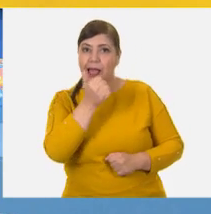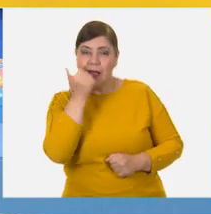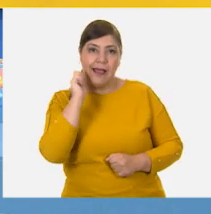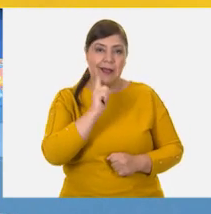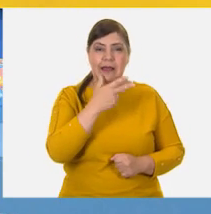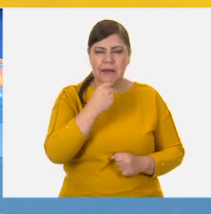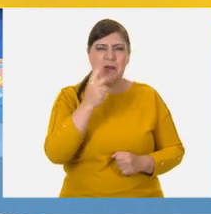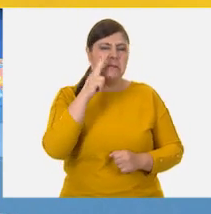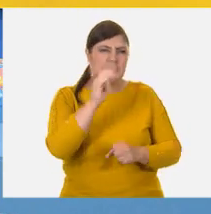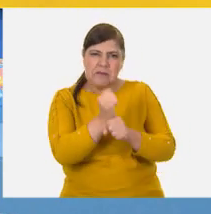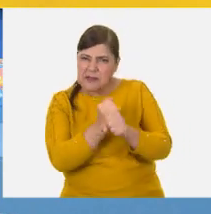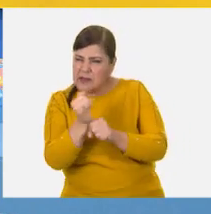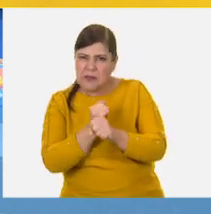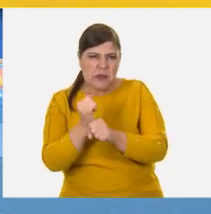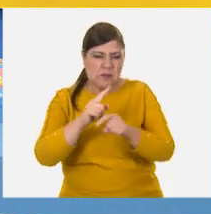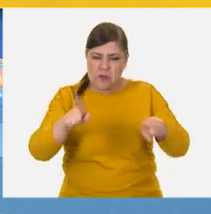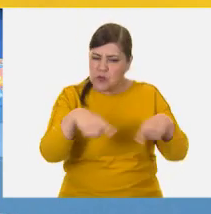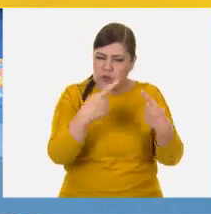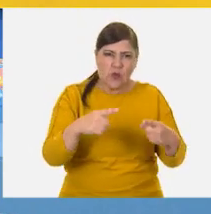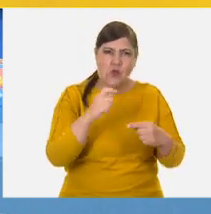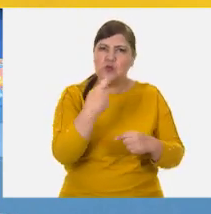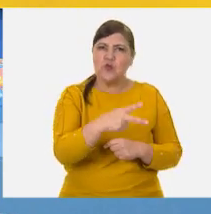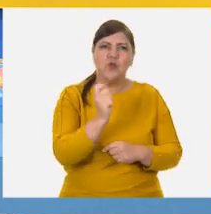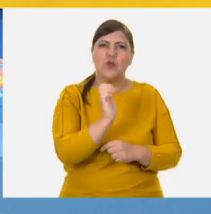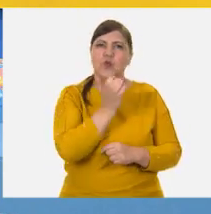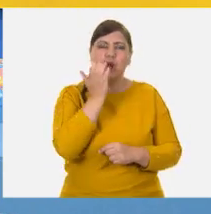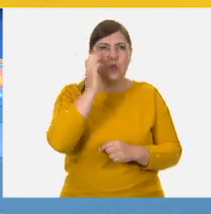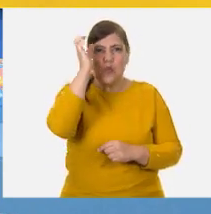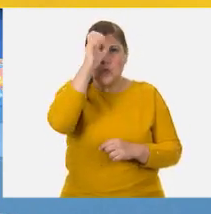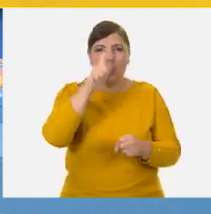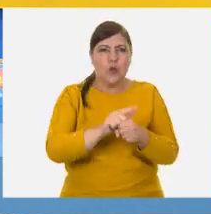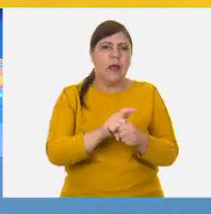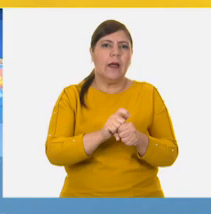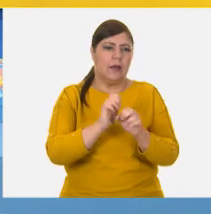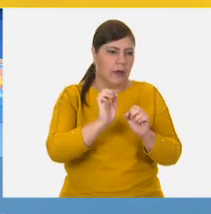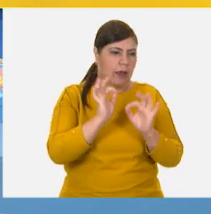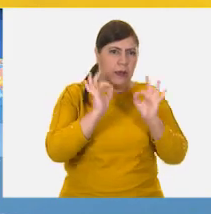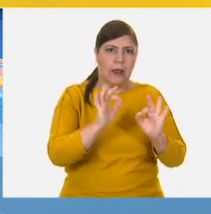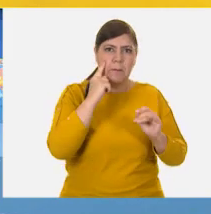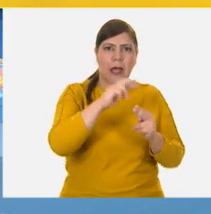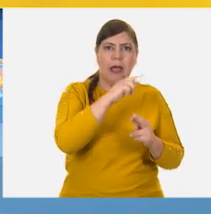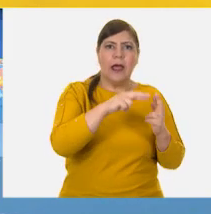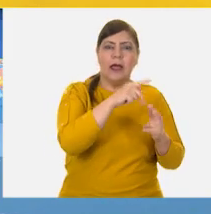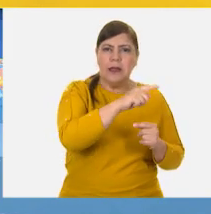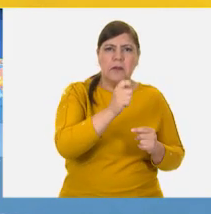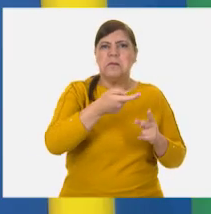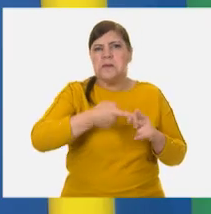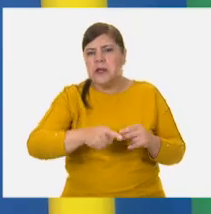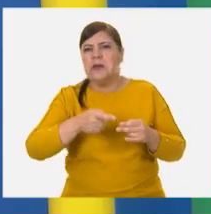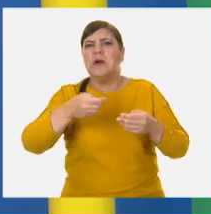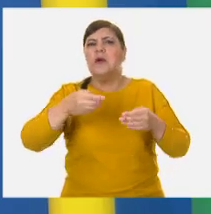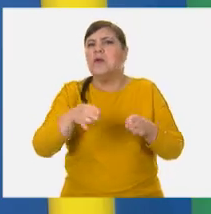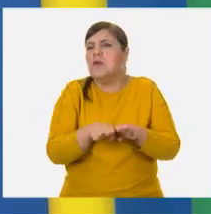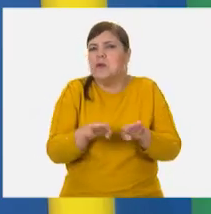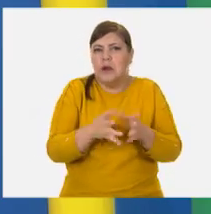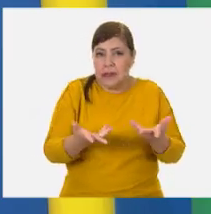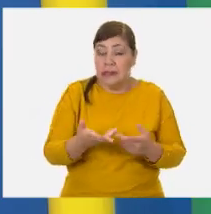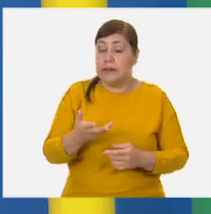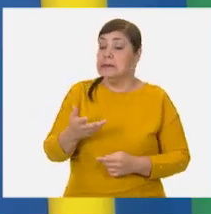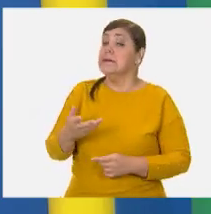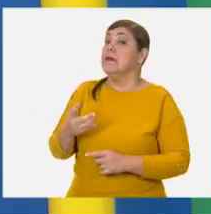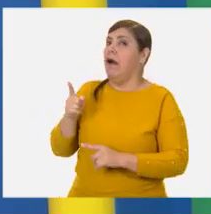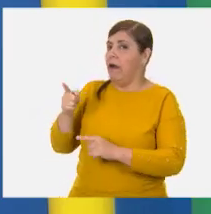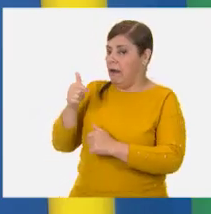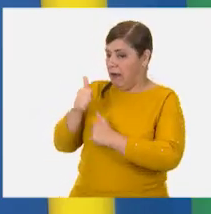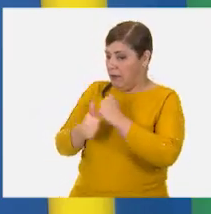investigar cuál es la música tradicional de su región y cuáles son sus orígenes. ¿No lo crees, maestra? Me parece un reto